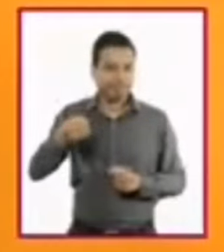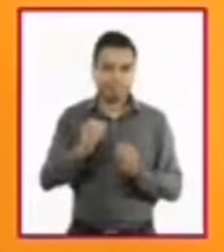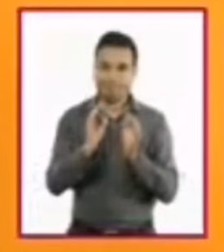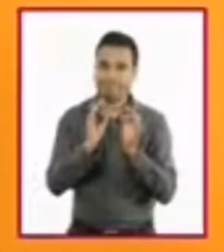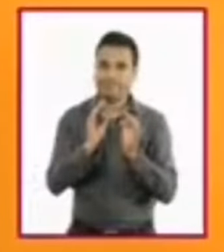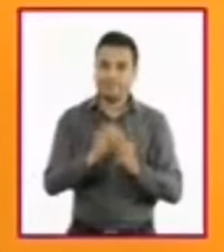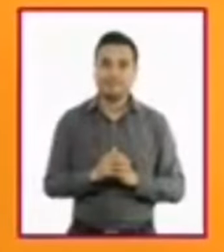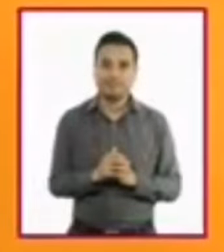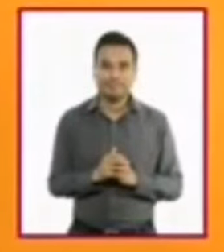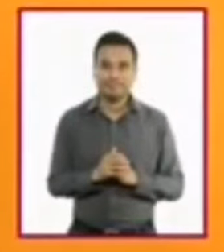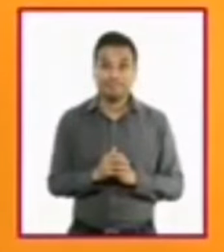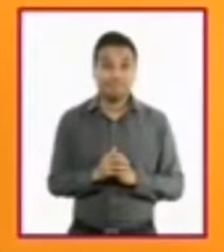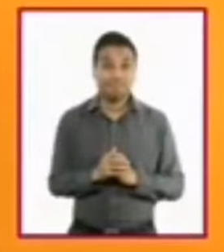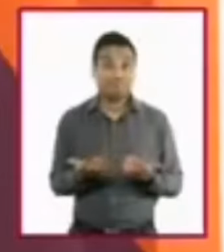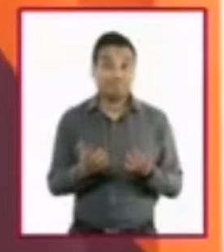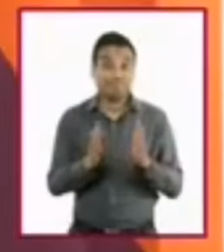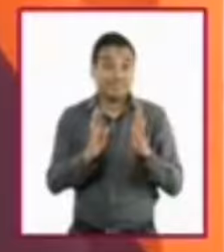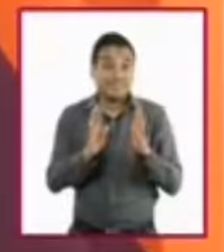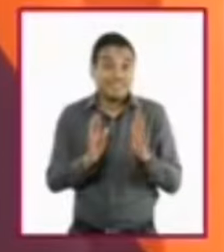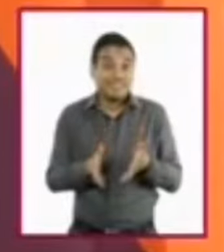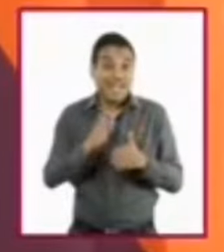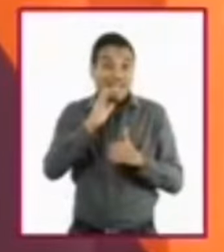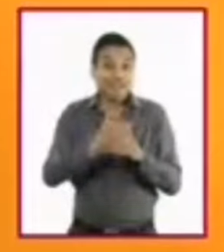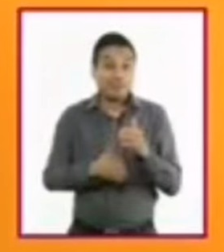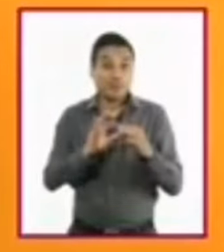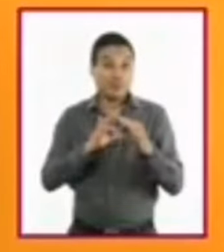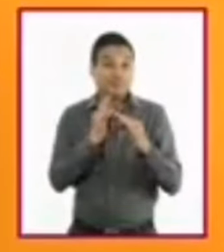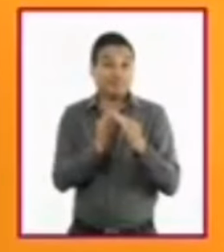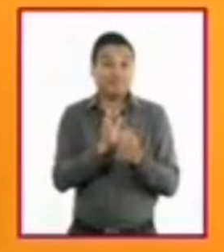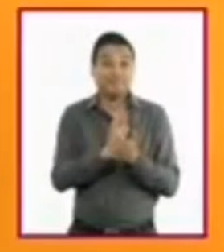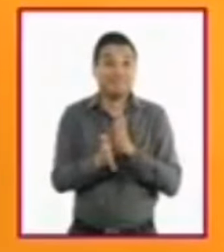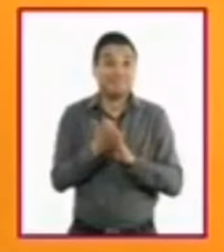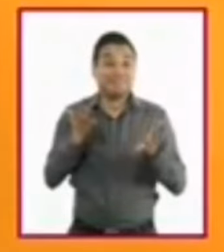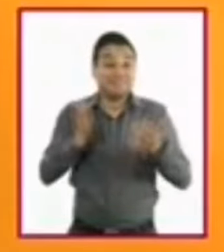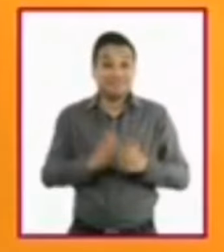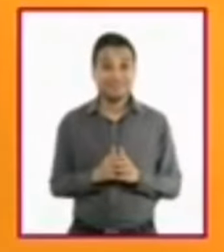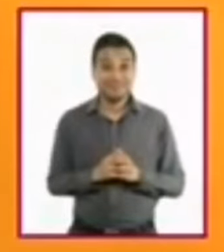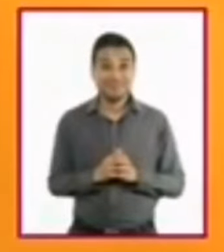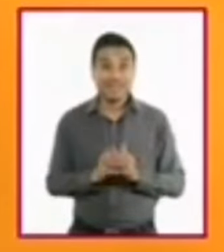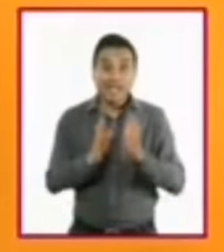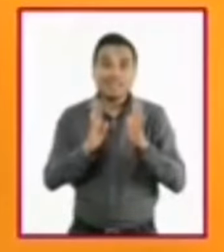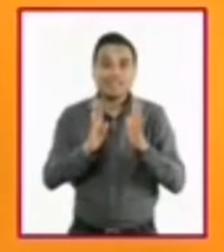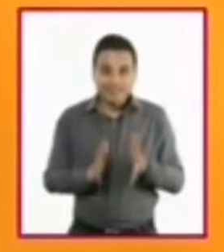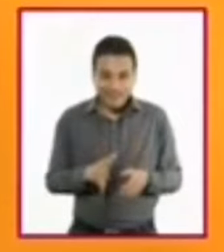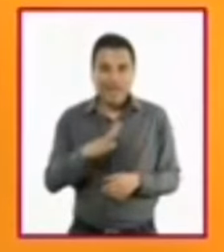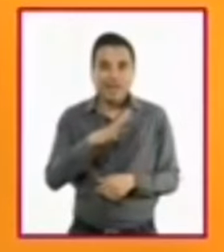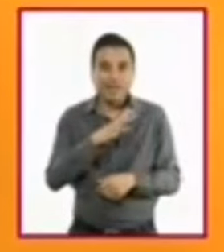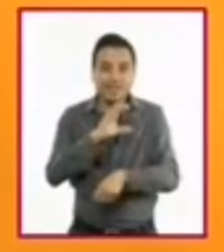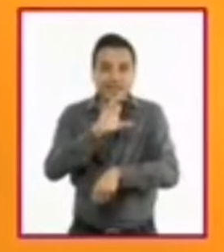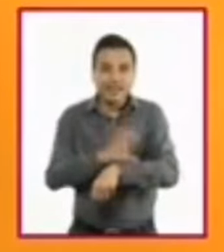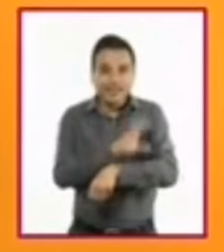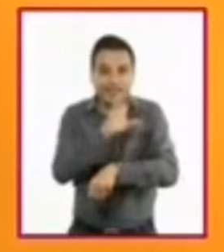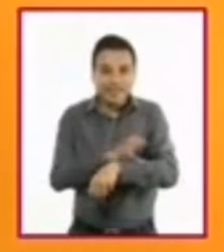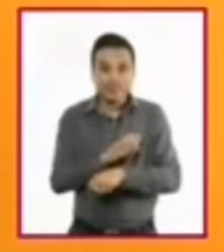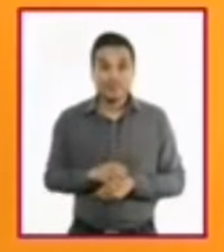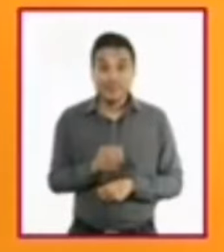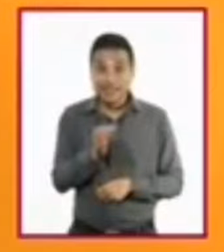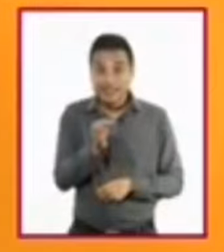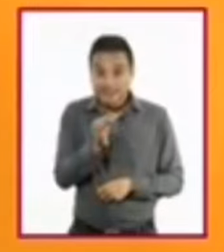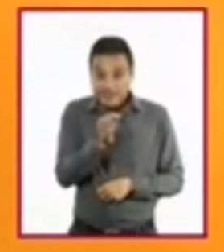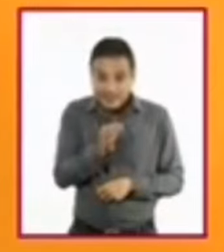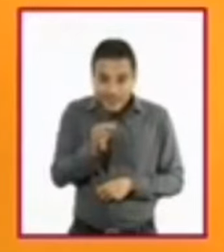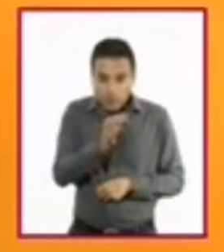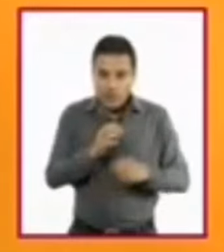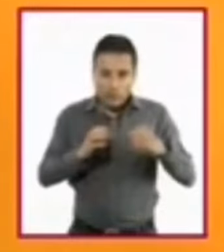adecuadamente. Al parecer, hemos terminado. Misión cumplida. Se ha producido la energía para que nuestras células y todo el